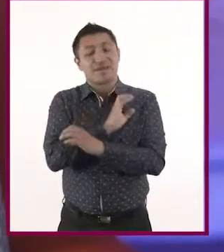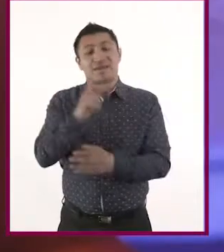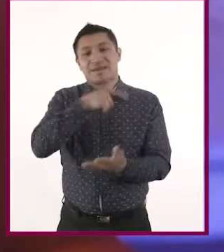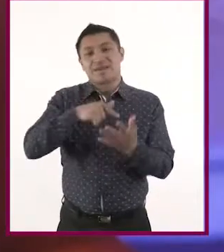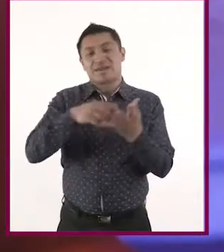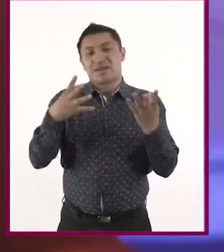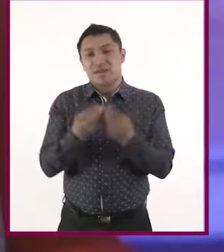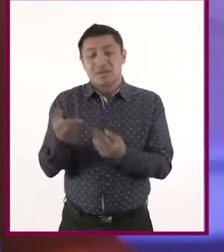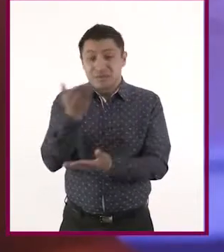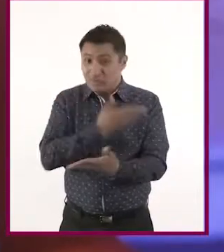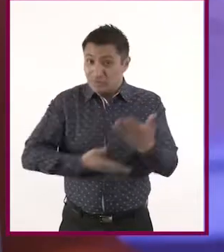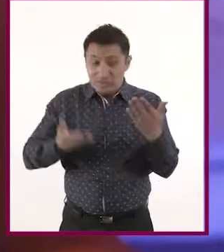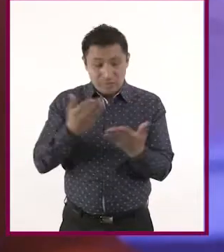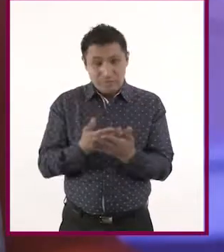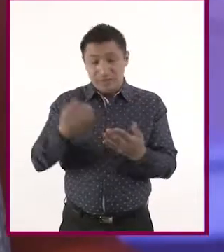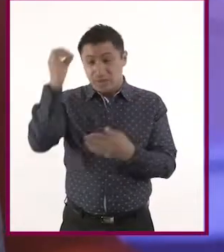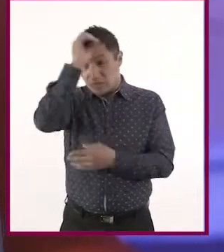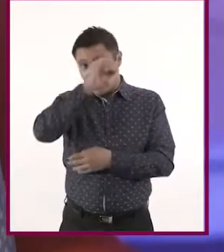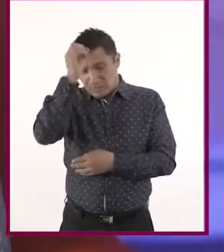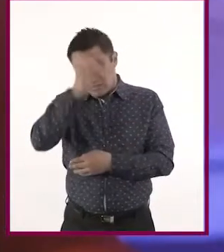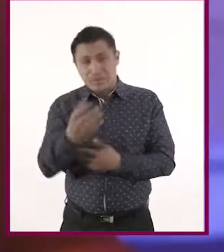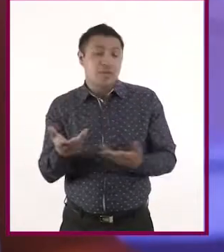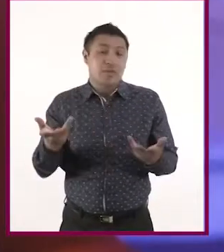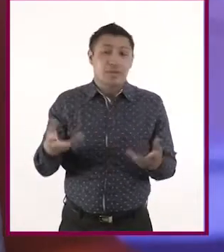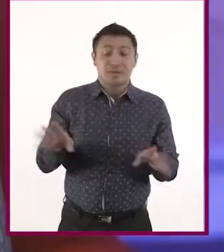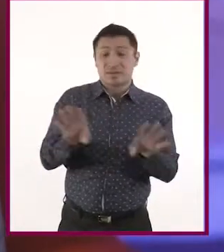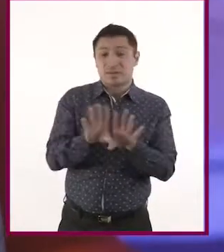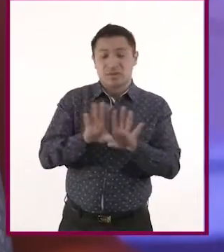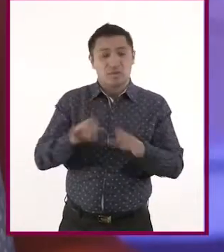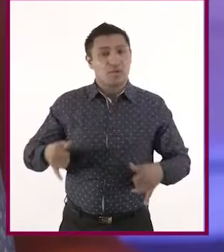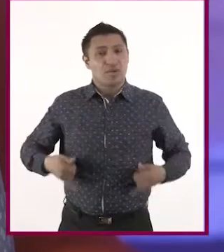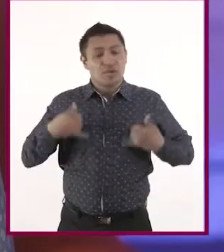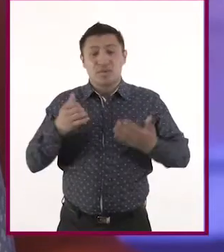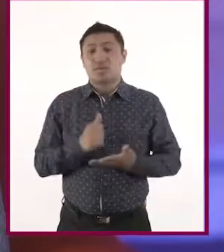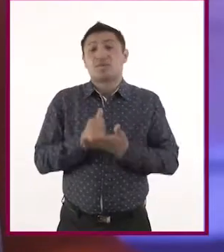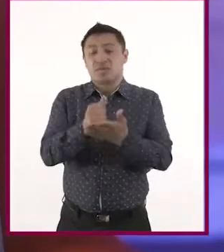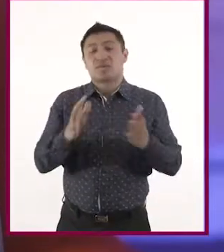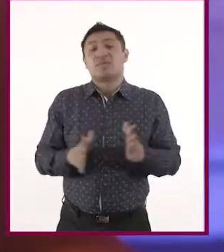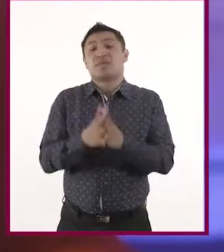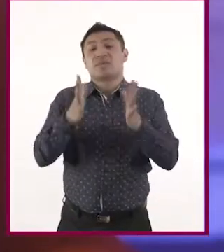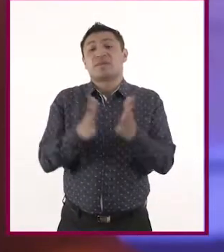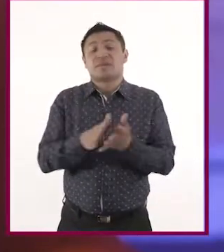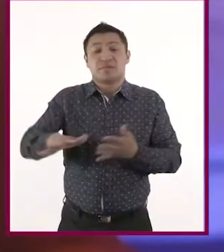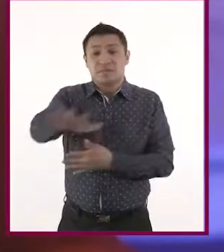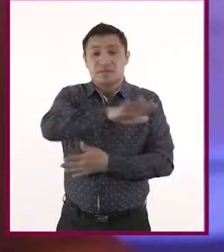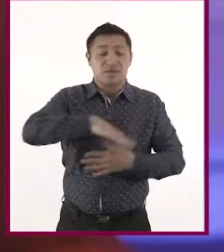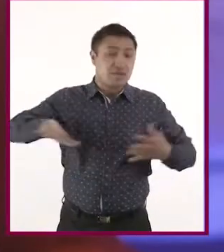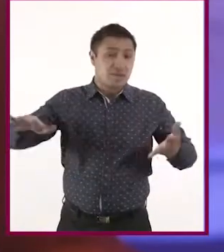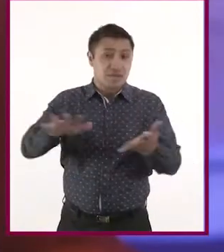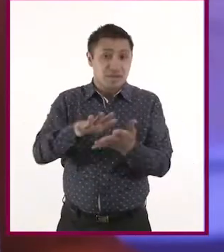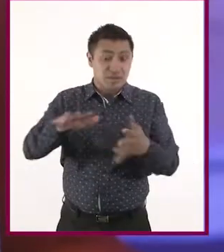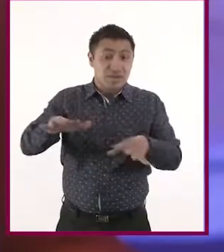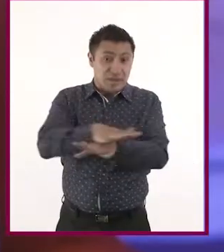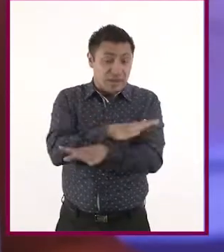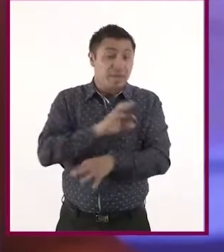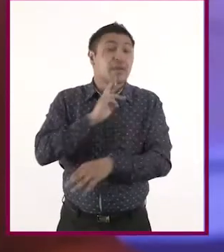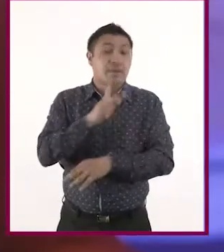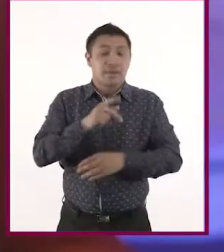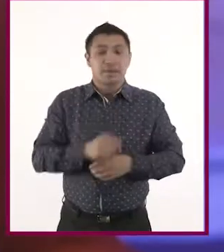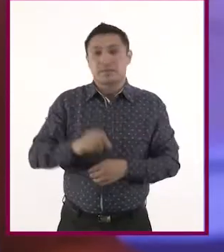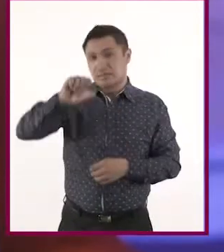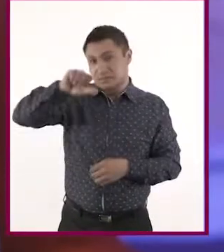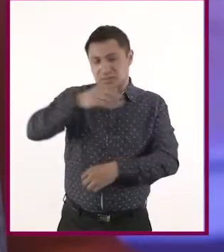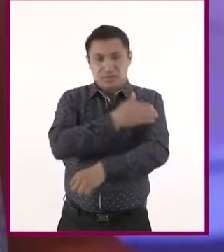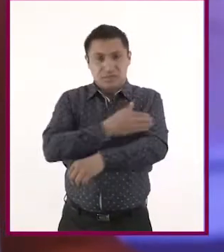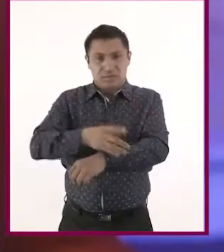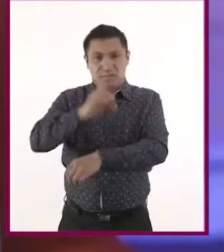sobre diversos temas que nos afectan como sociedad y cómo la juventud podemos participar y transformar nuestro entorno. El día de hoy, junto con mi compañero Donovan,